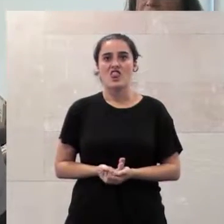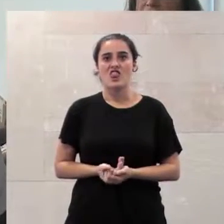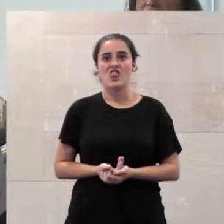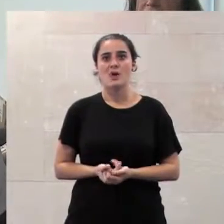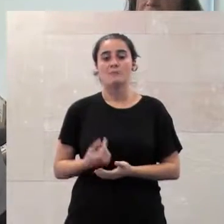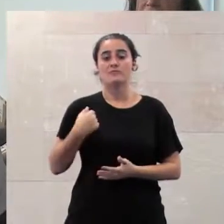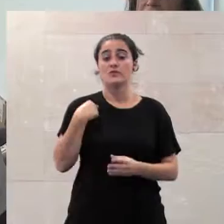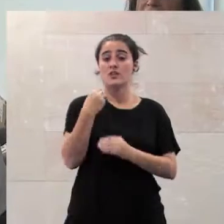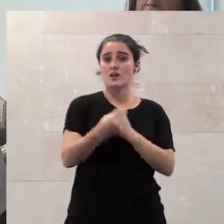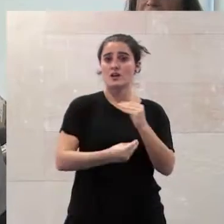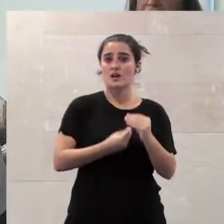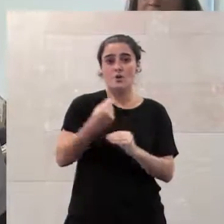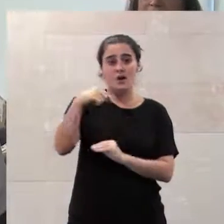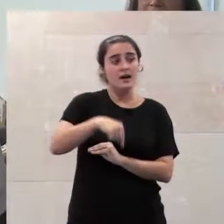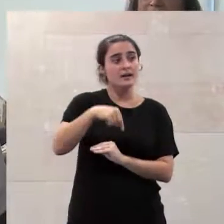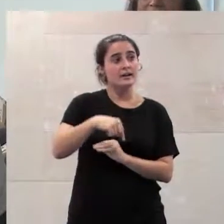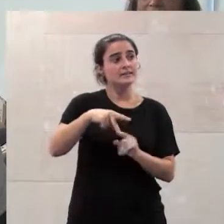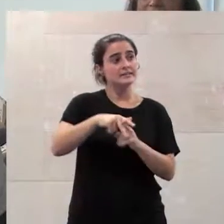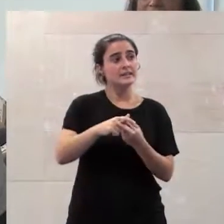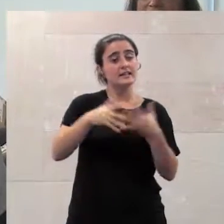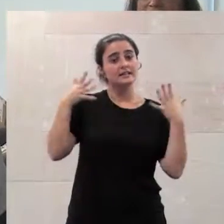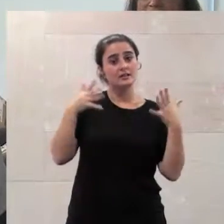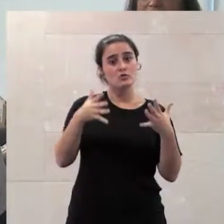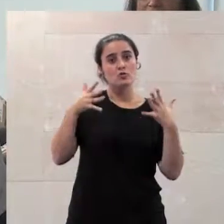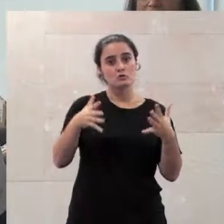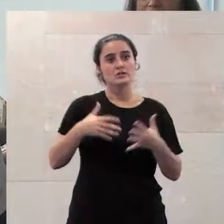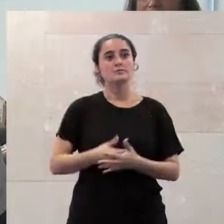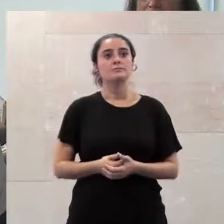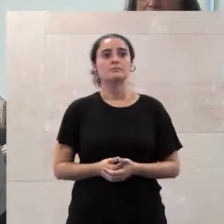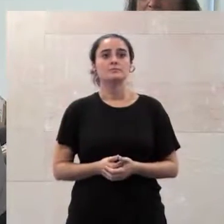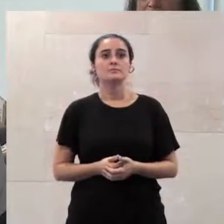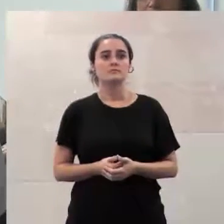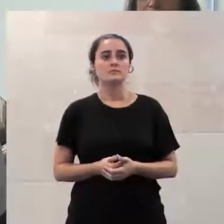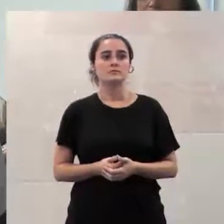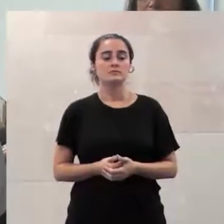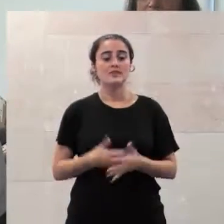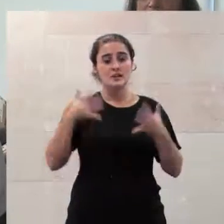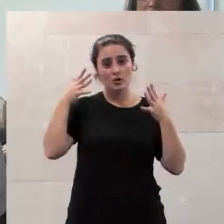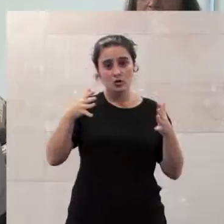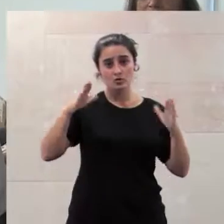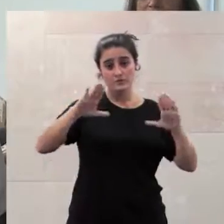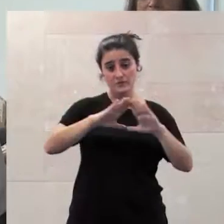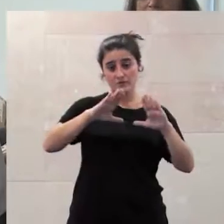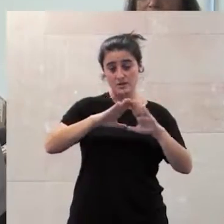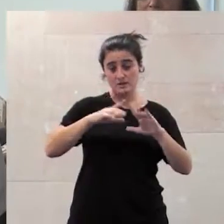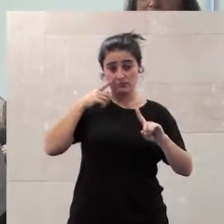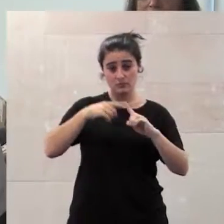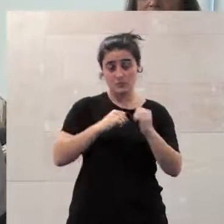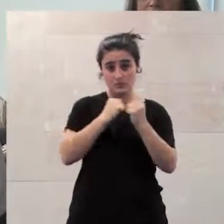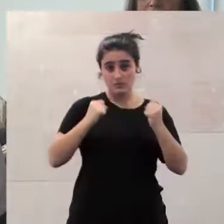Lo que voy a hacer aquí, los talleres de coaching que doy son o para coaching feminista, para el empoderamiento feminista,